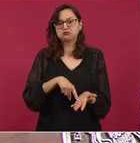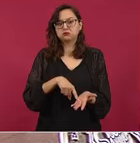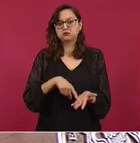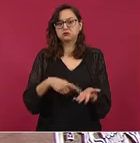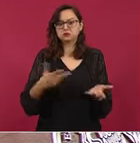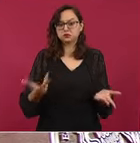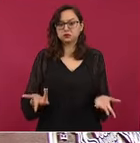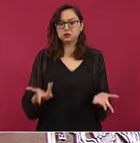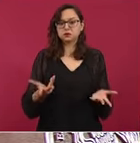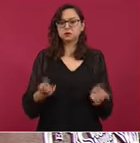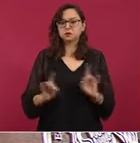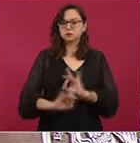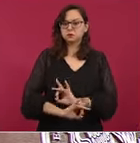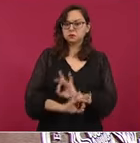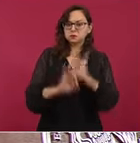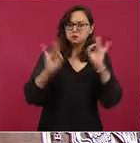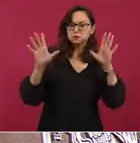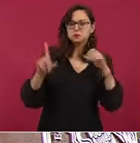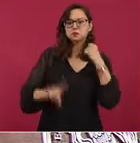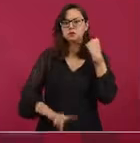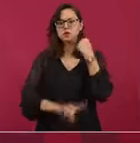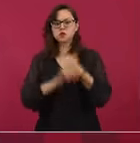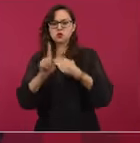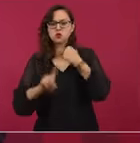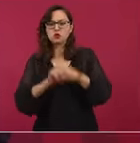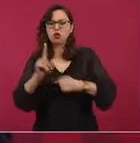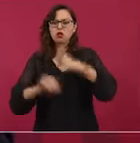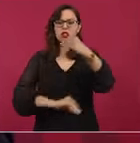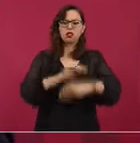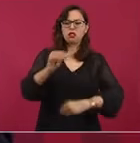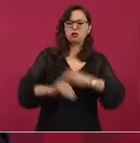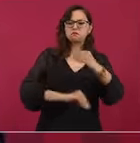enfrentar las controversias, los conflictos, los problemas,